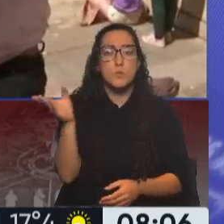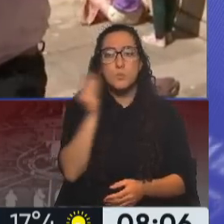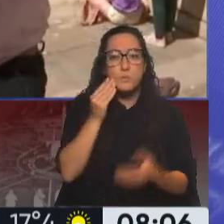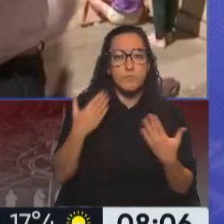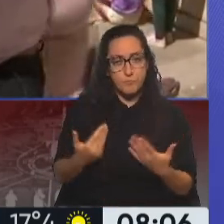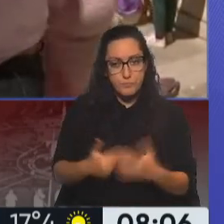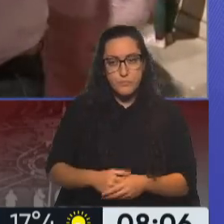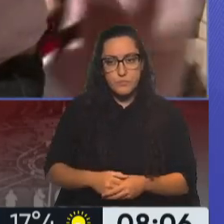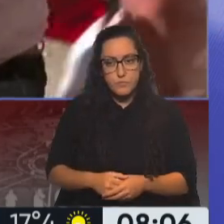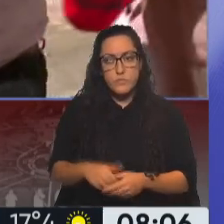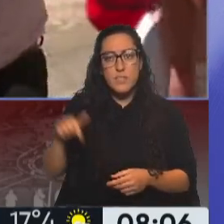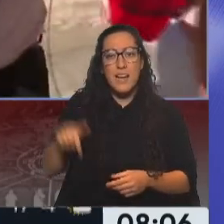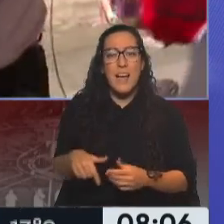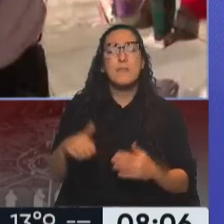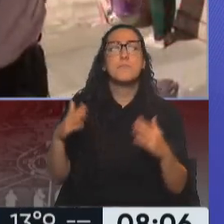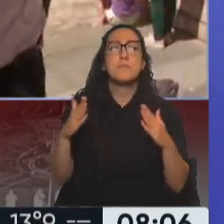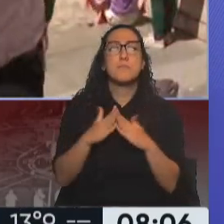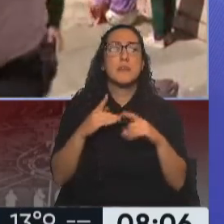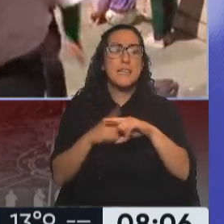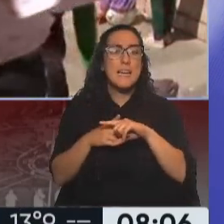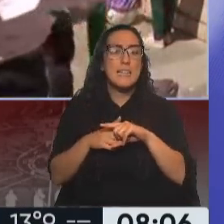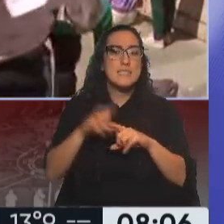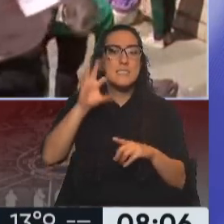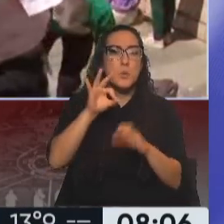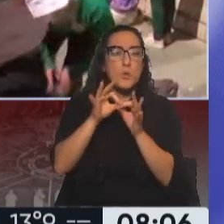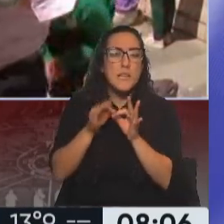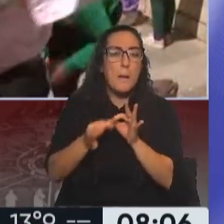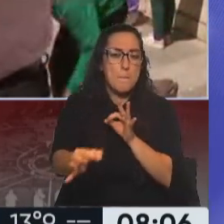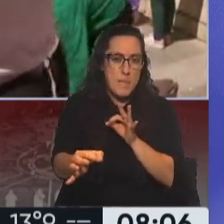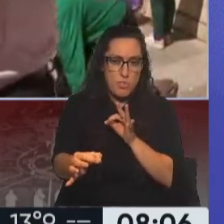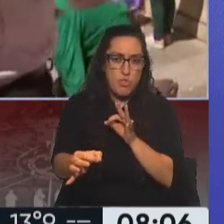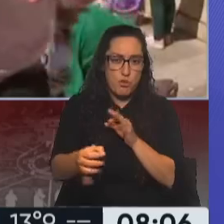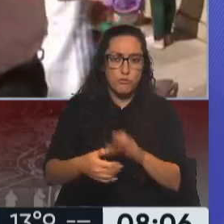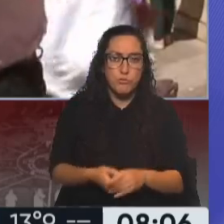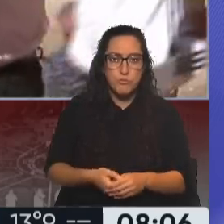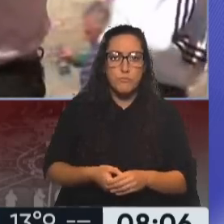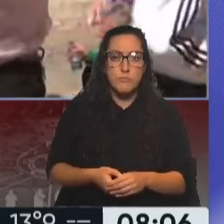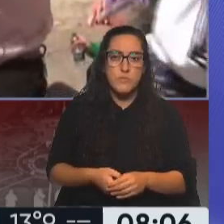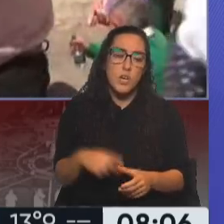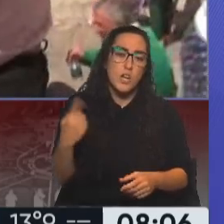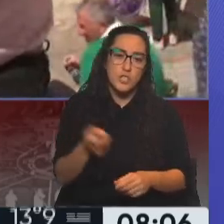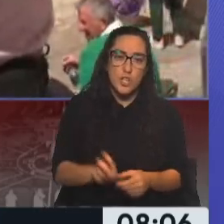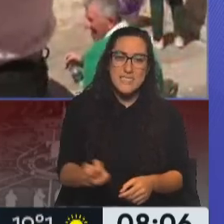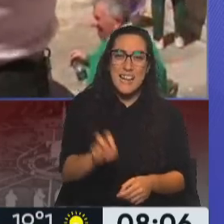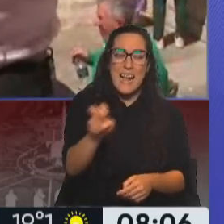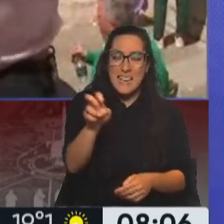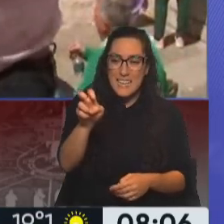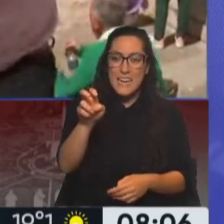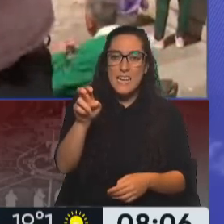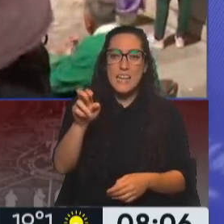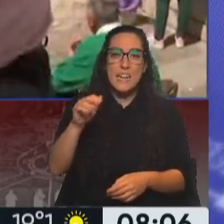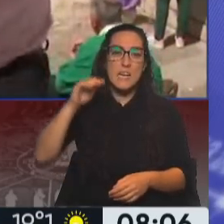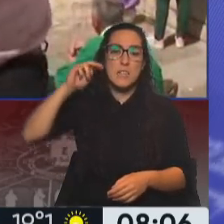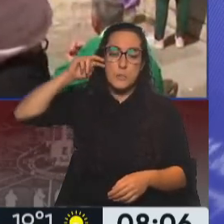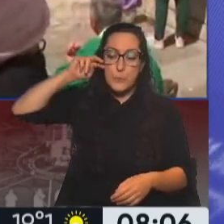Mira, estoy en una iglesia que está a unos 50 metros. Tratamos de subirnos a través de las escalinatas para tener una imagen un poquito más